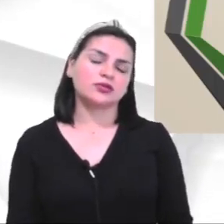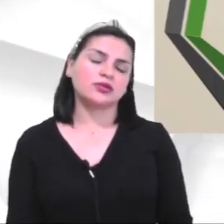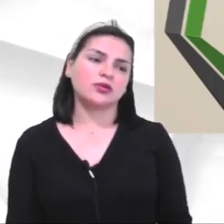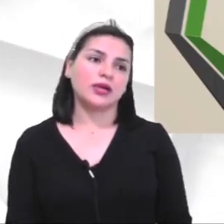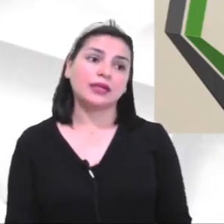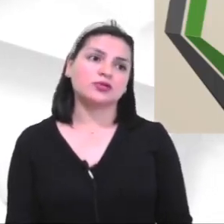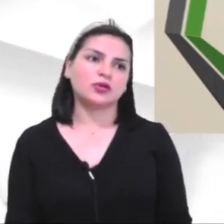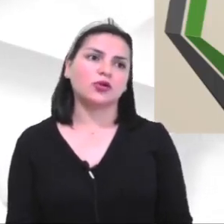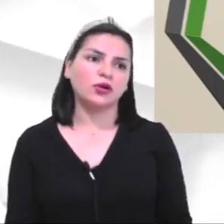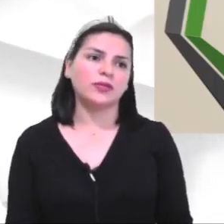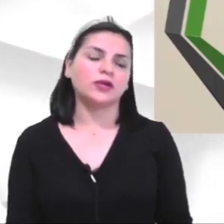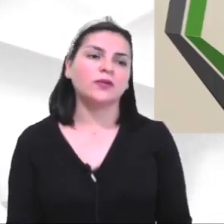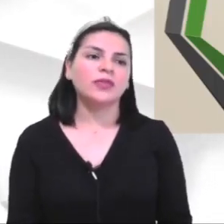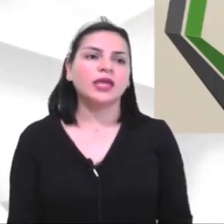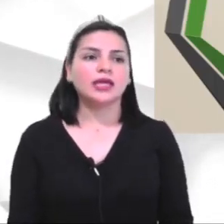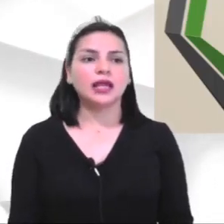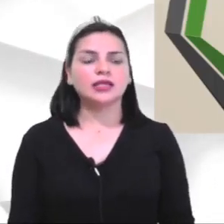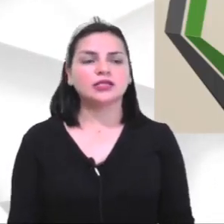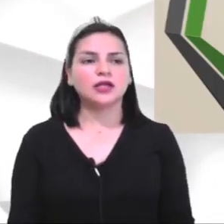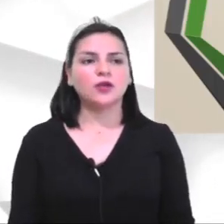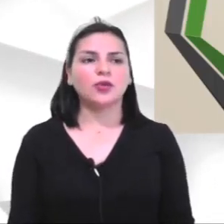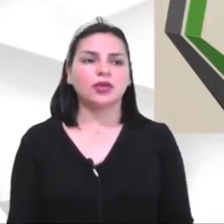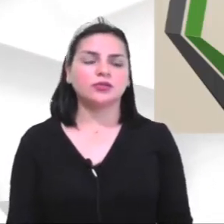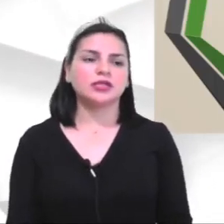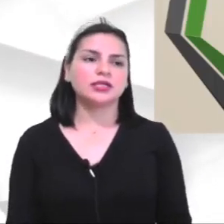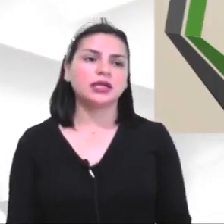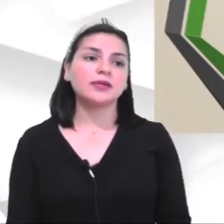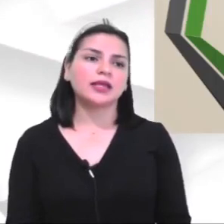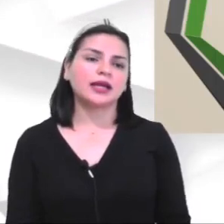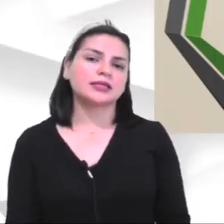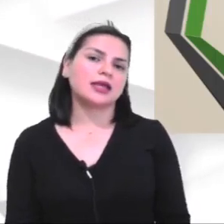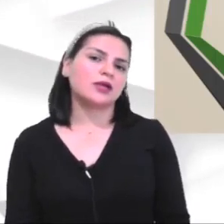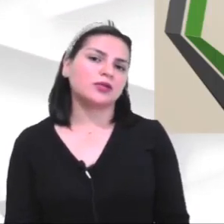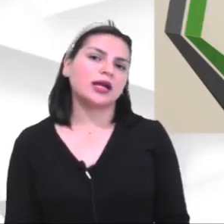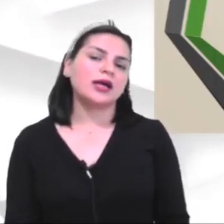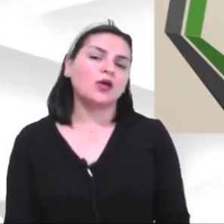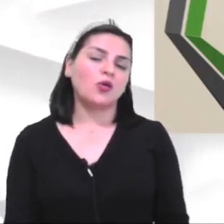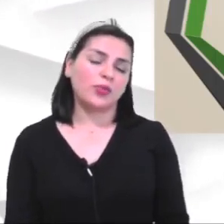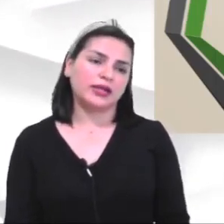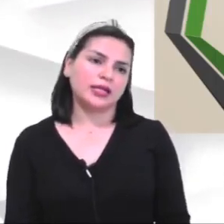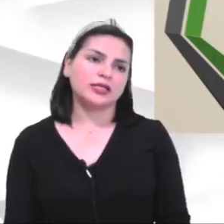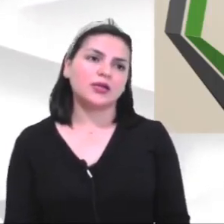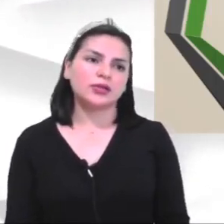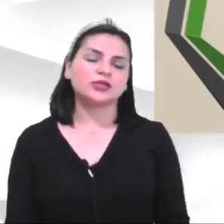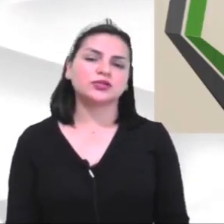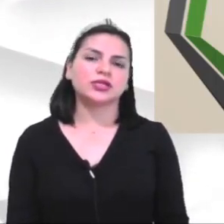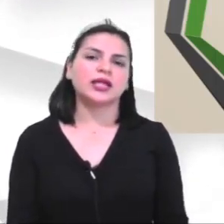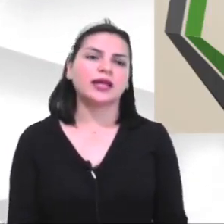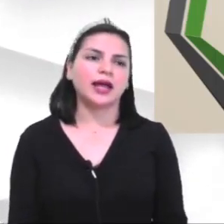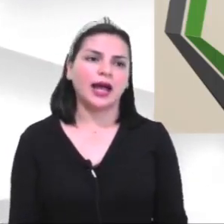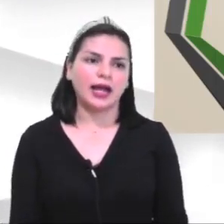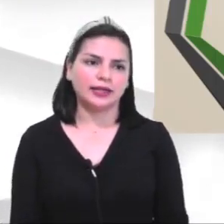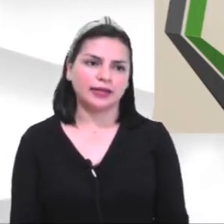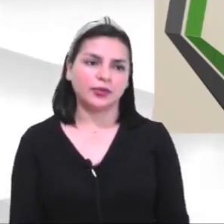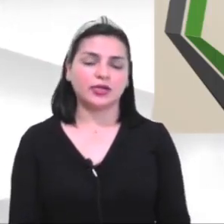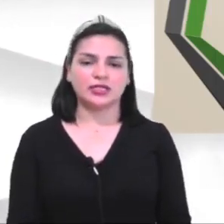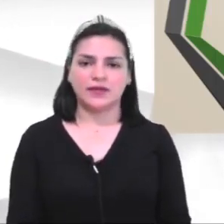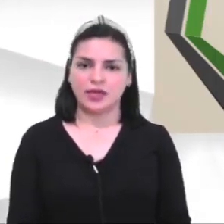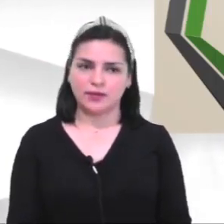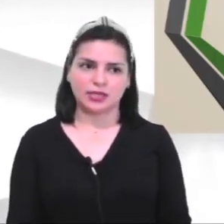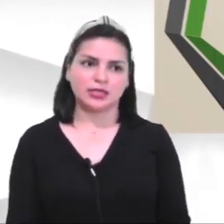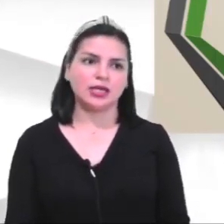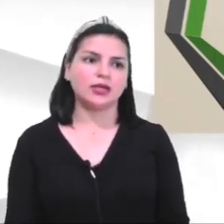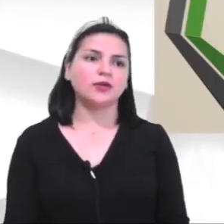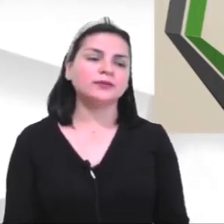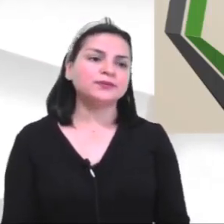de socioeconómico. Y el tercero podemos decir, ¿verdad?, que está en una o pertenece a una sociedad alta porque está